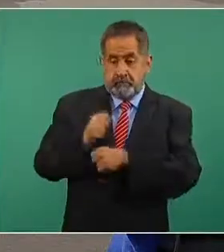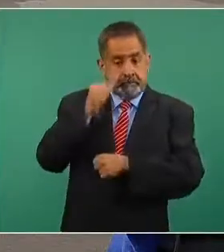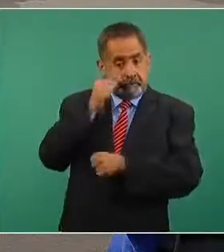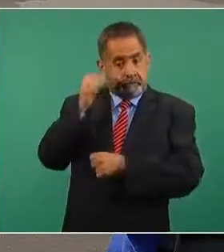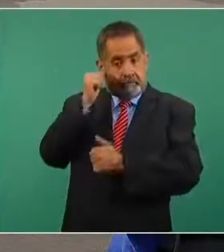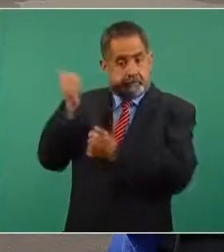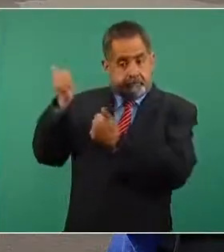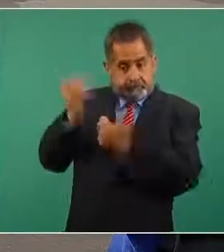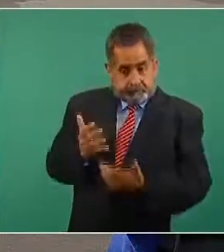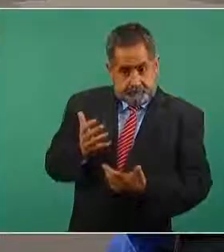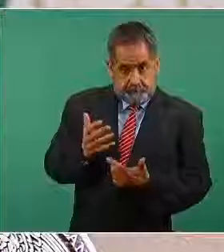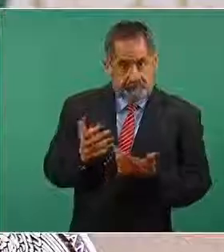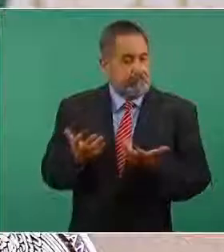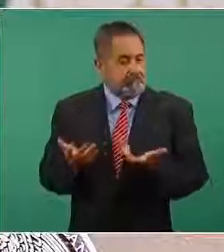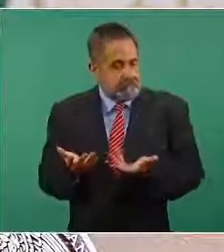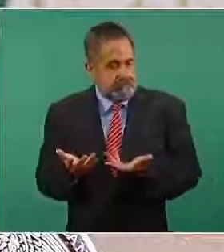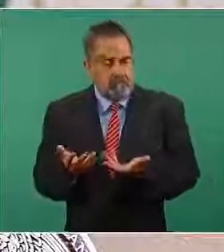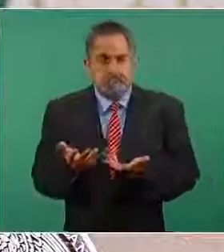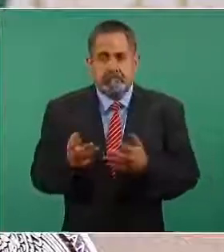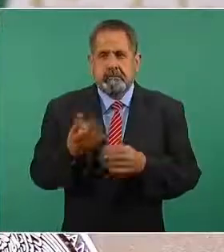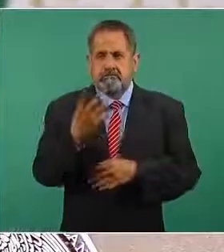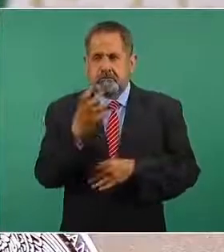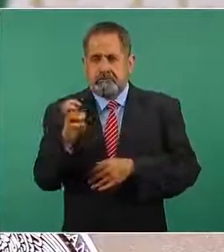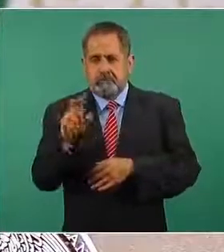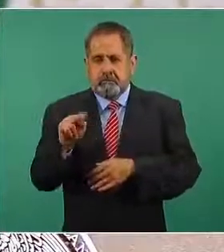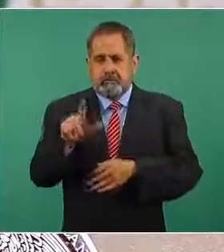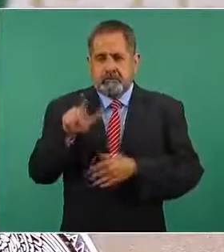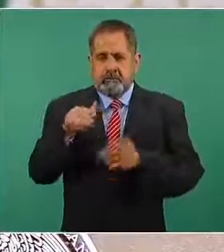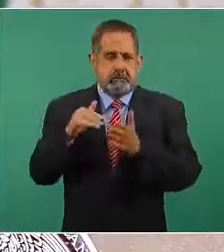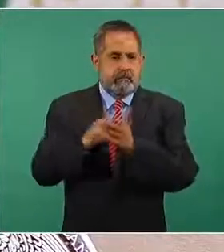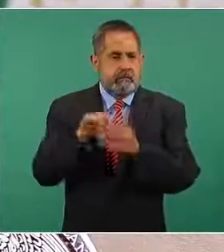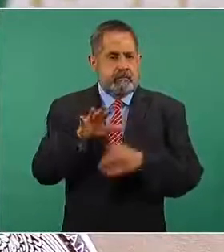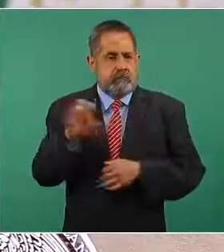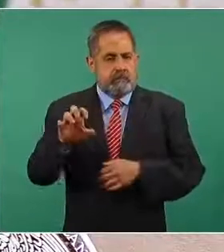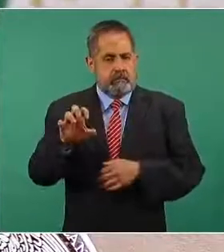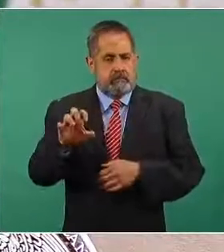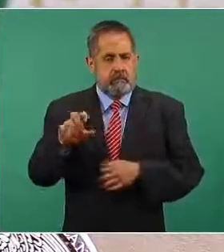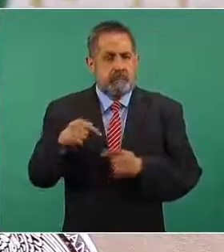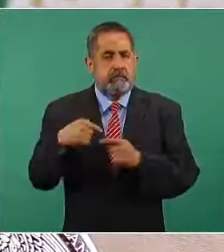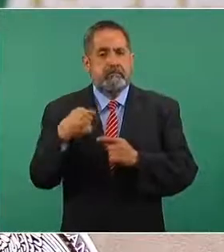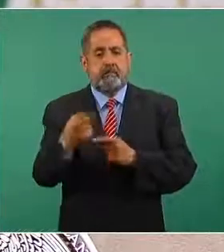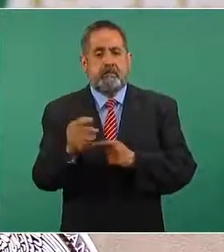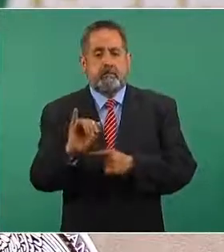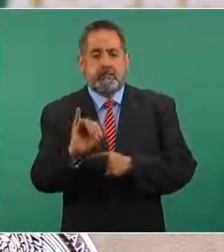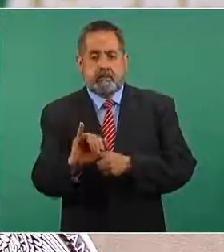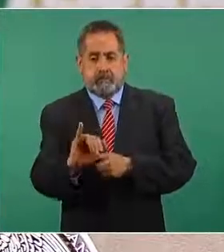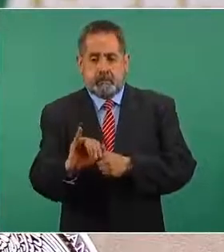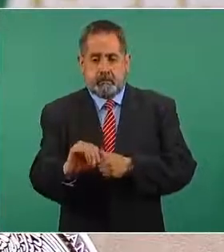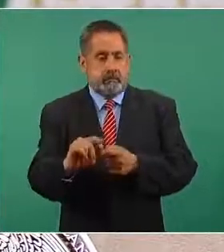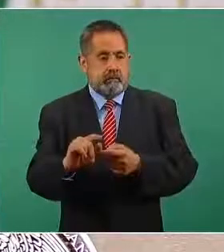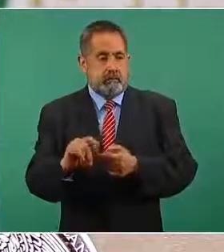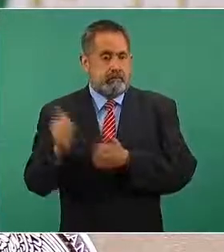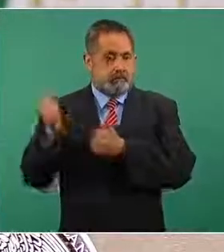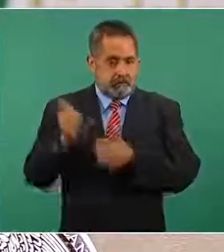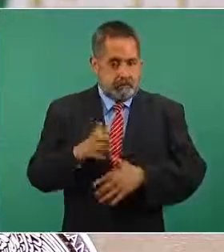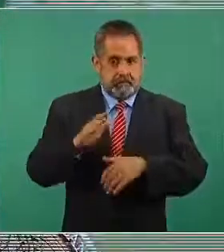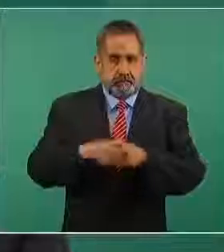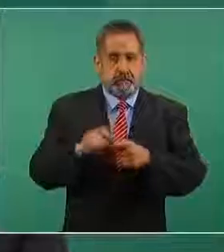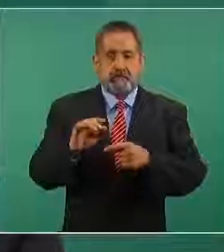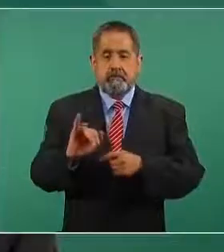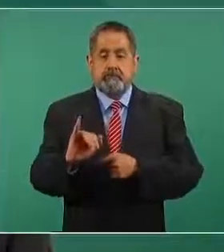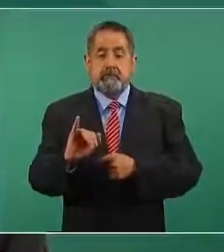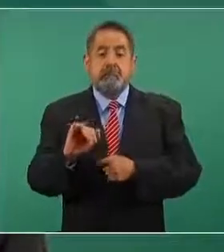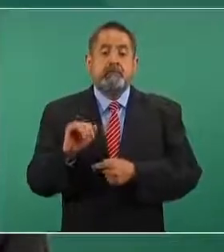una dotación semejante o igual, 487.500 el próximo jueves 8 de abril, y al día